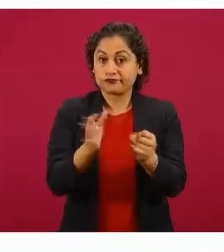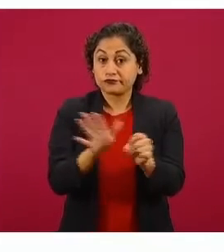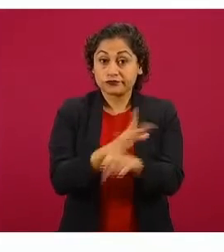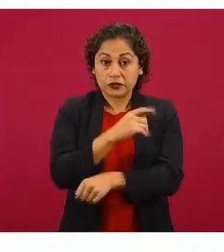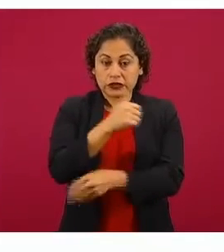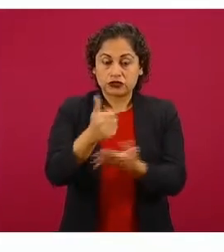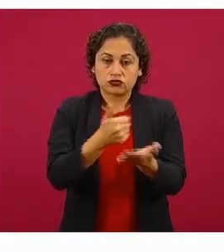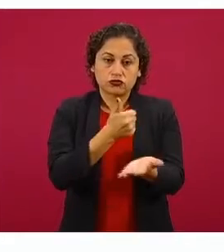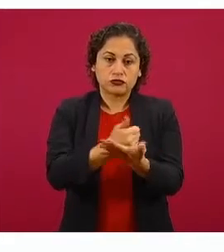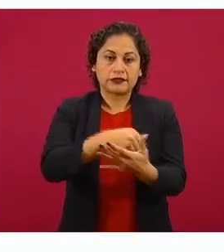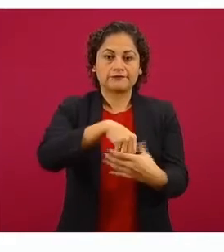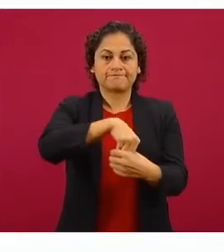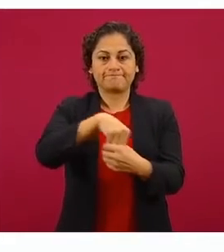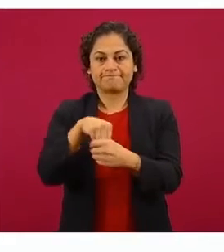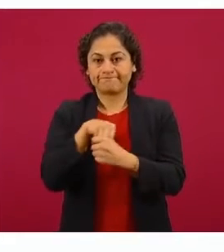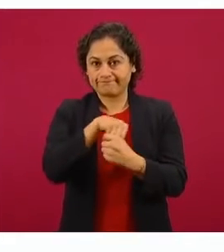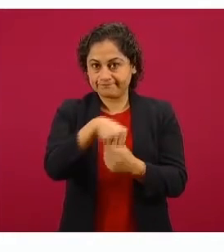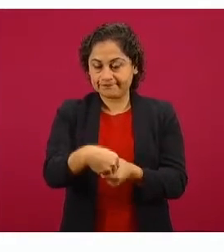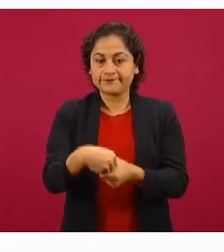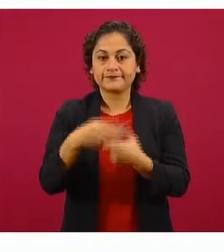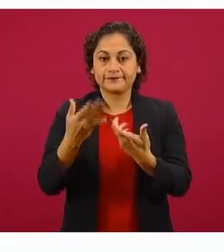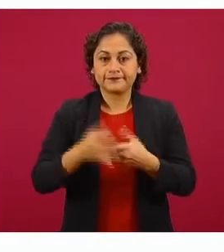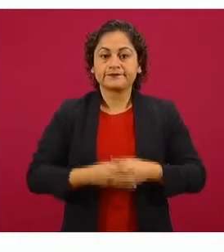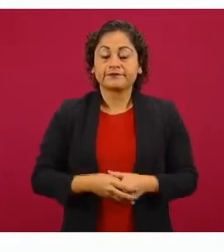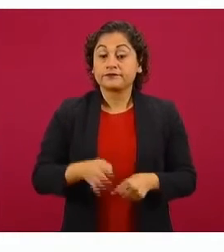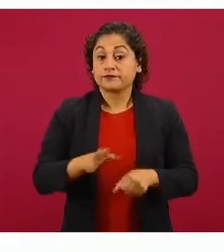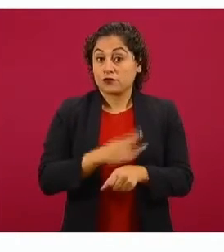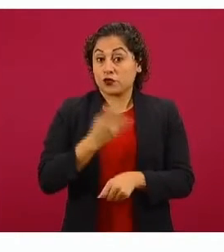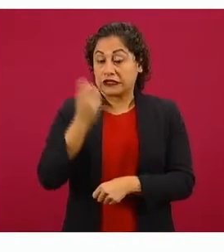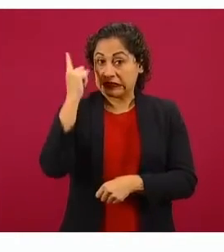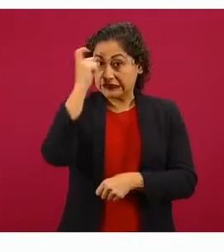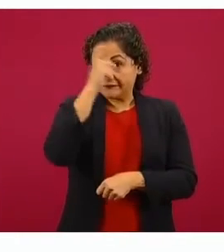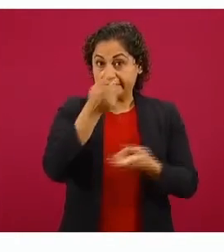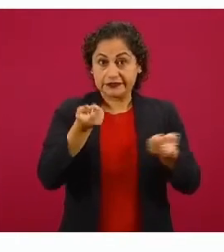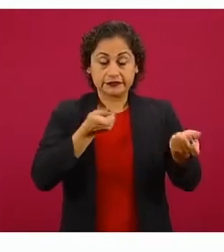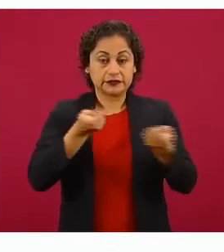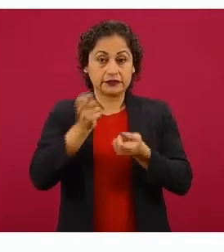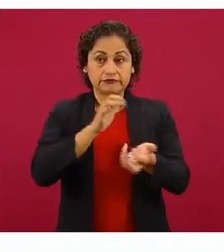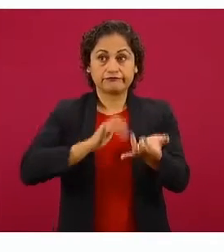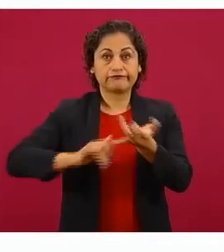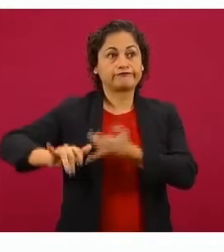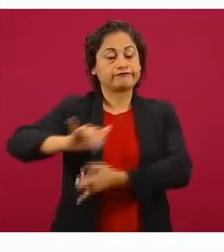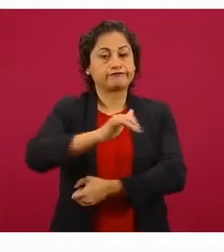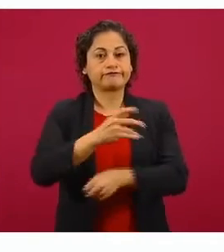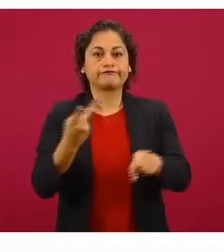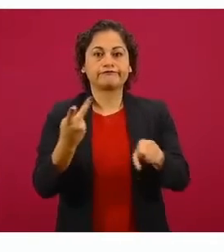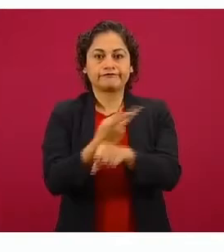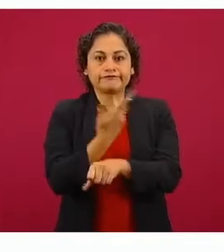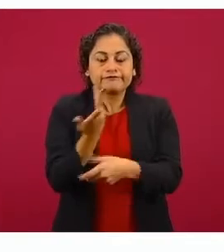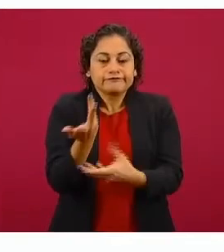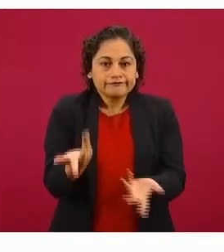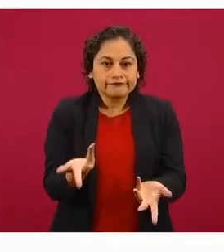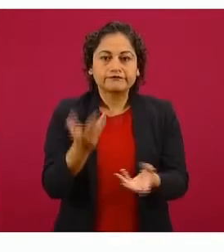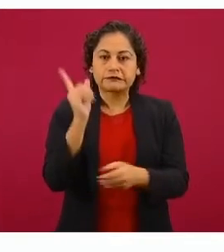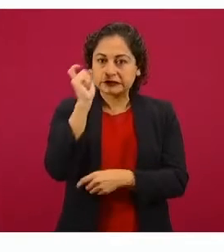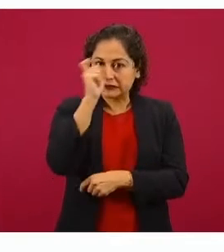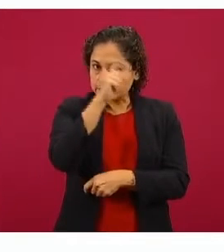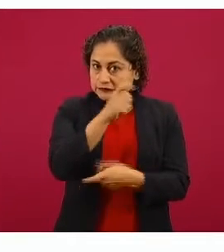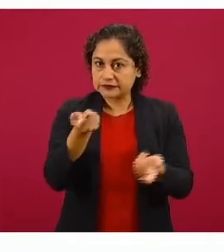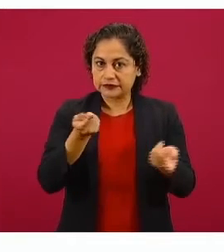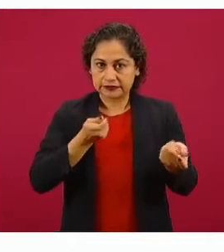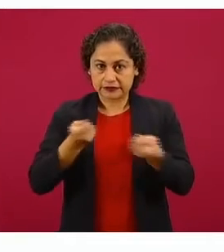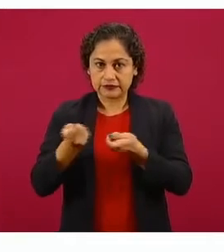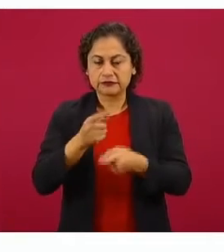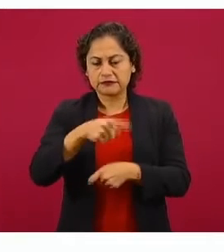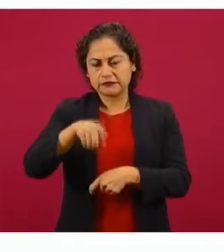pobladas, más densamente pobladas, son de control mucho más difícil por fenómenos demográficos que son claramente